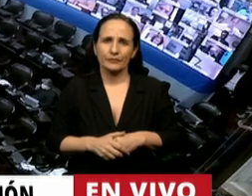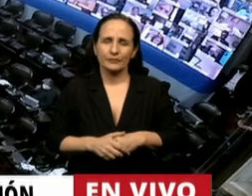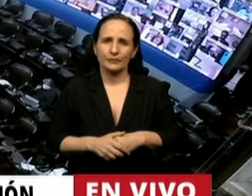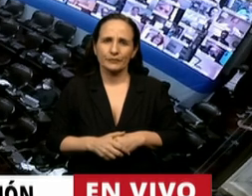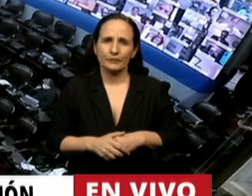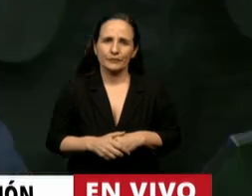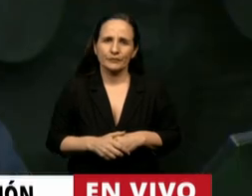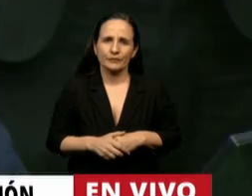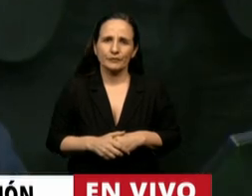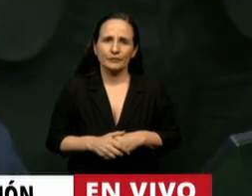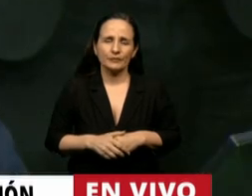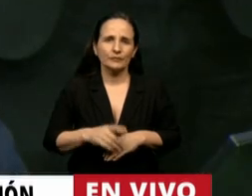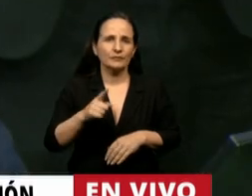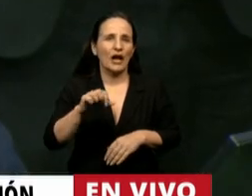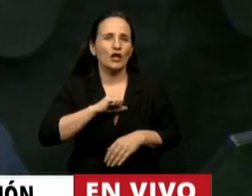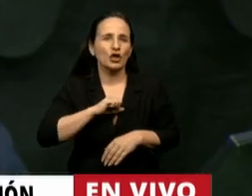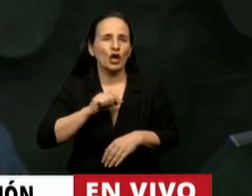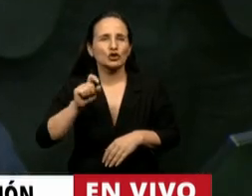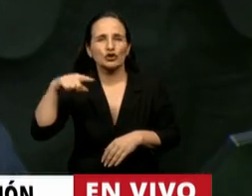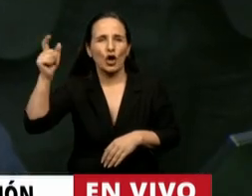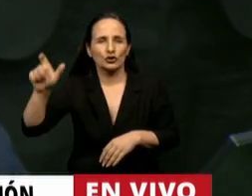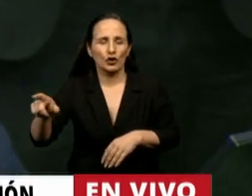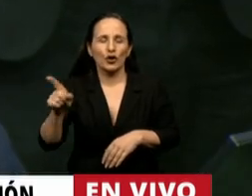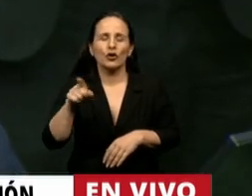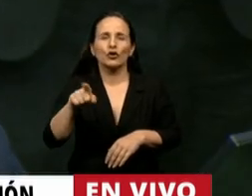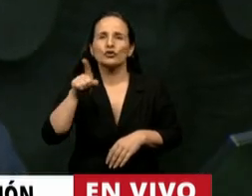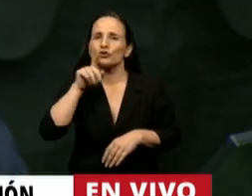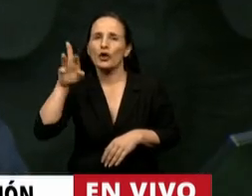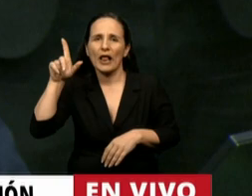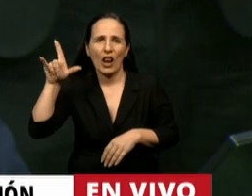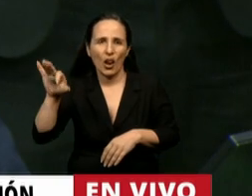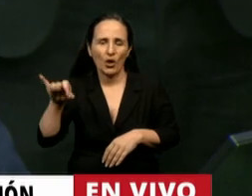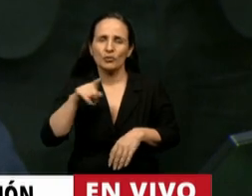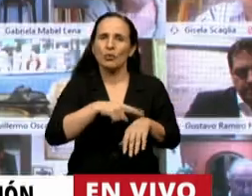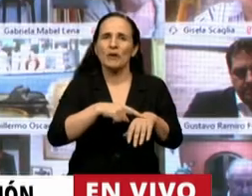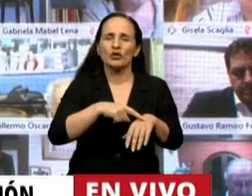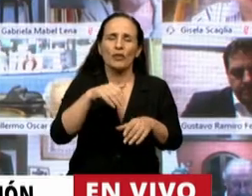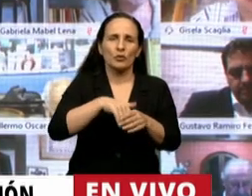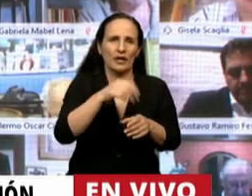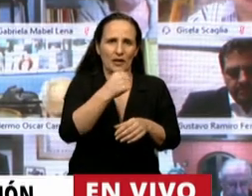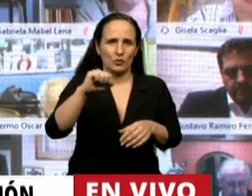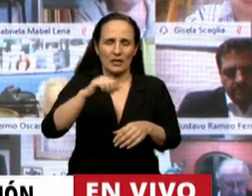era la tos de torelo ausente a la hora de votar diputado Martín